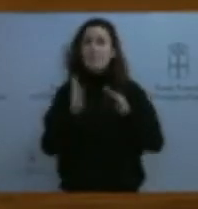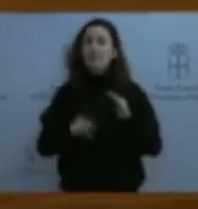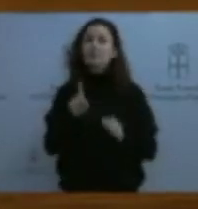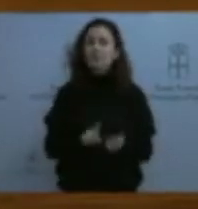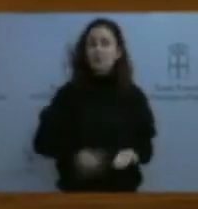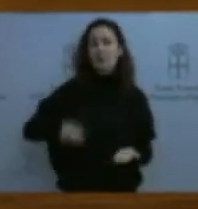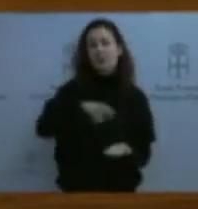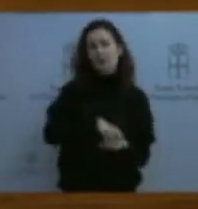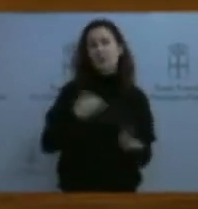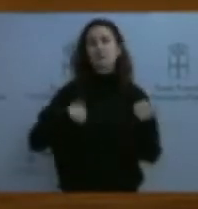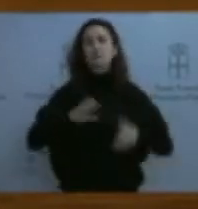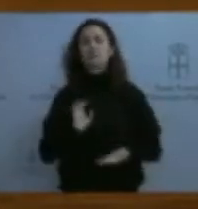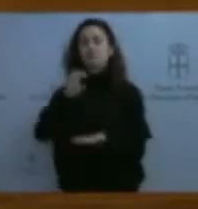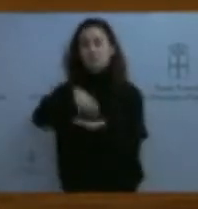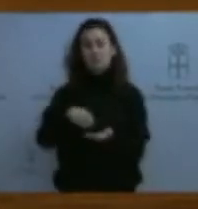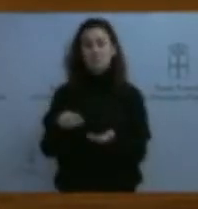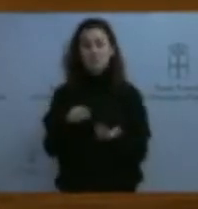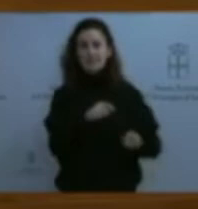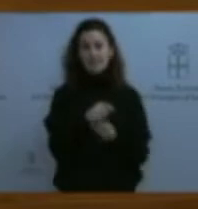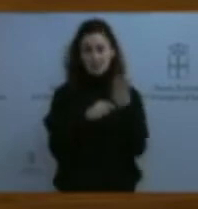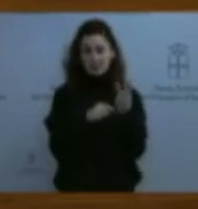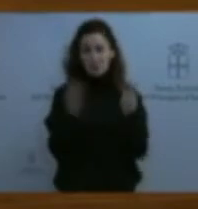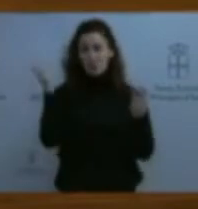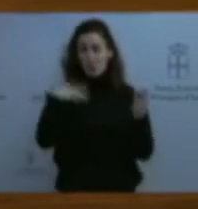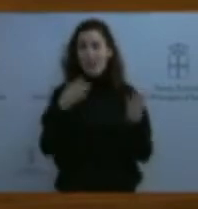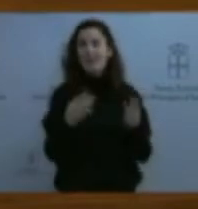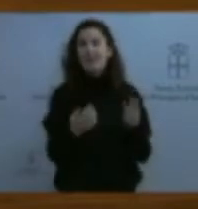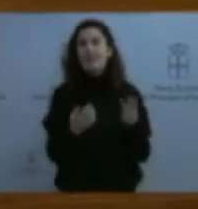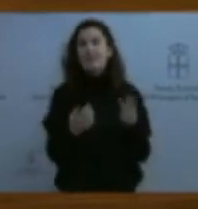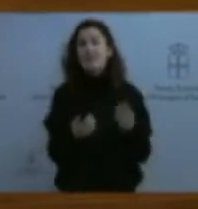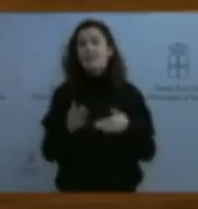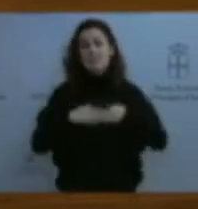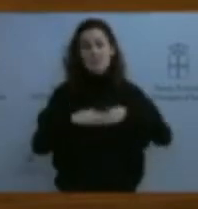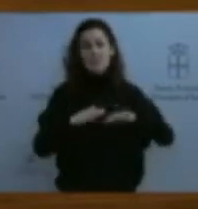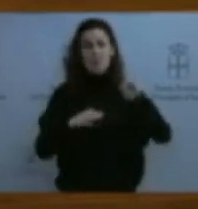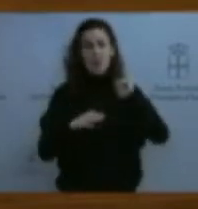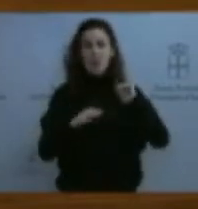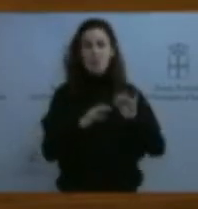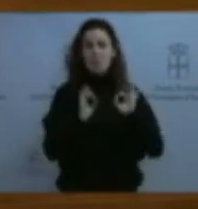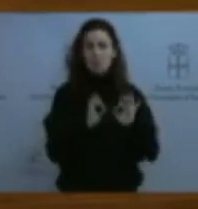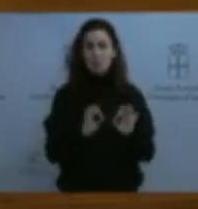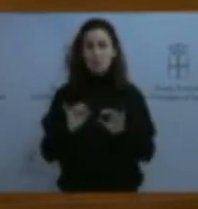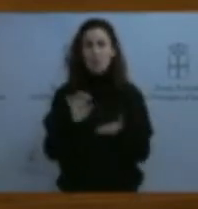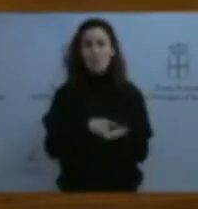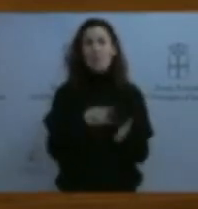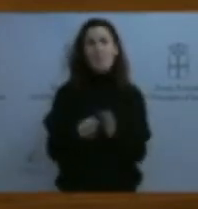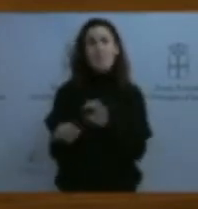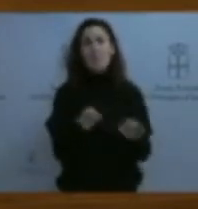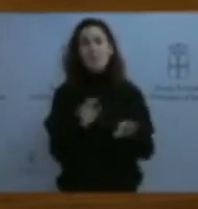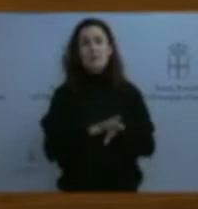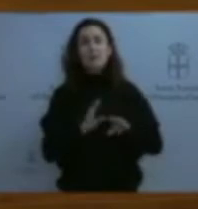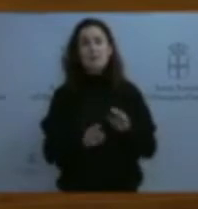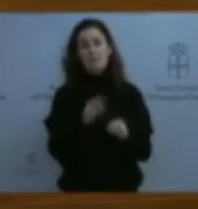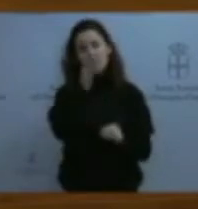de discapacidad. Y en los pocos en los que hay planes de evacuación, pues no se ha hecho ni un solo simulacro de incendios.